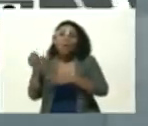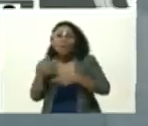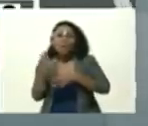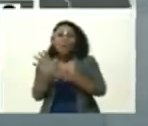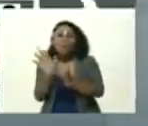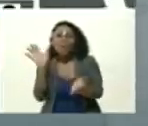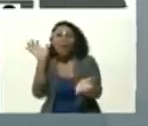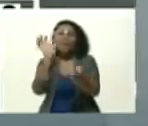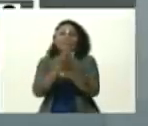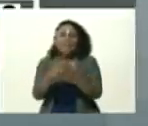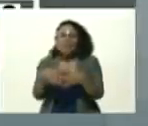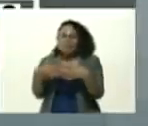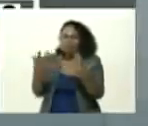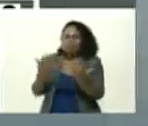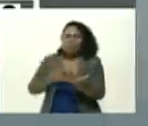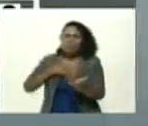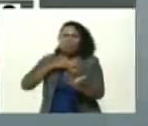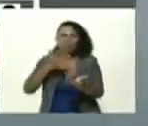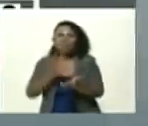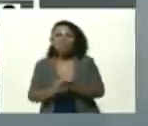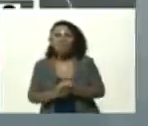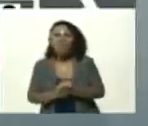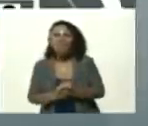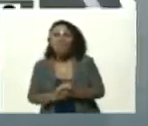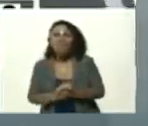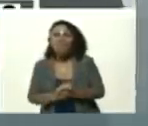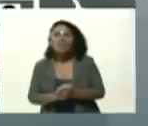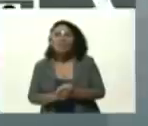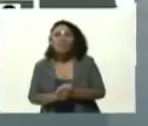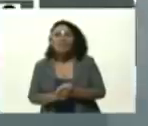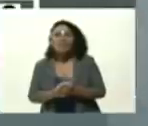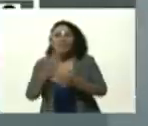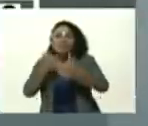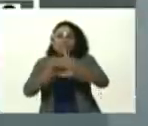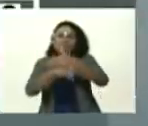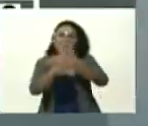cocodrilos dijeron, ¿qué es esto? Y salieron.